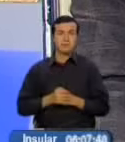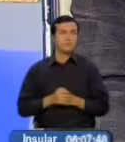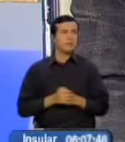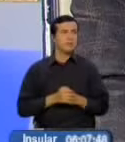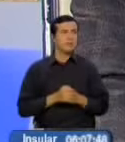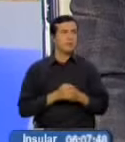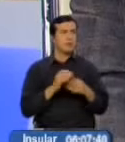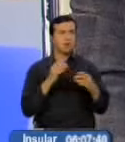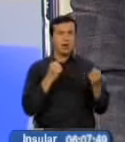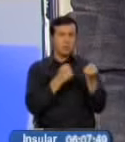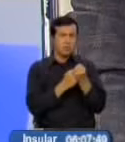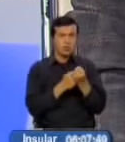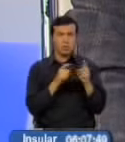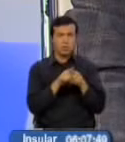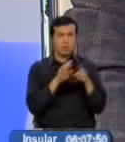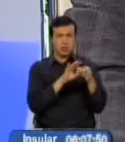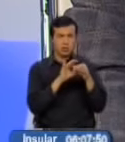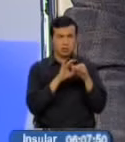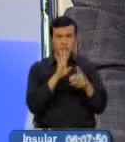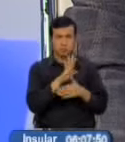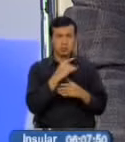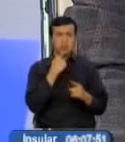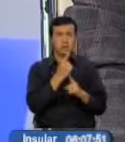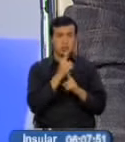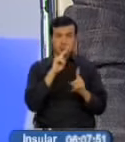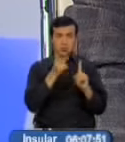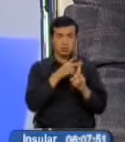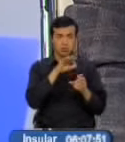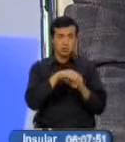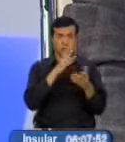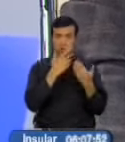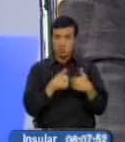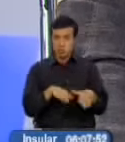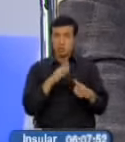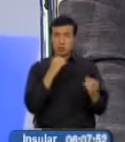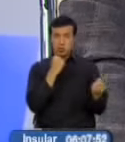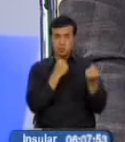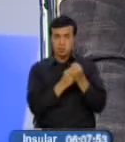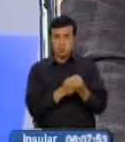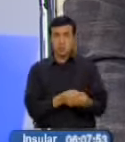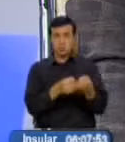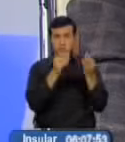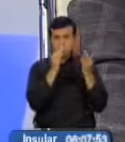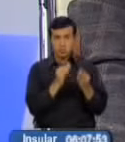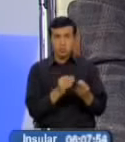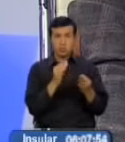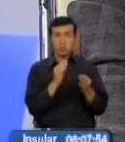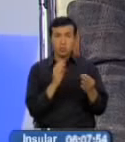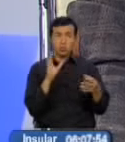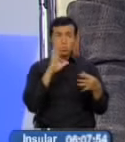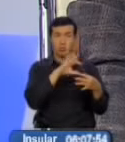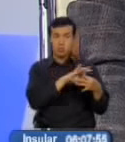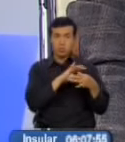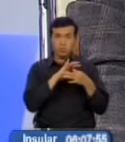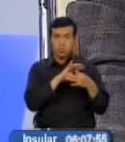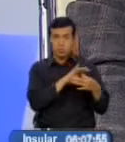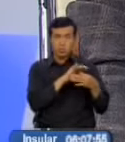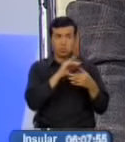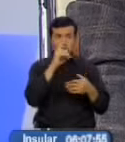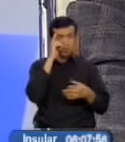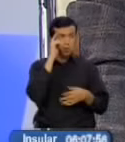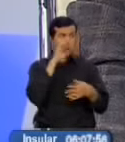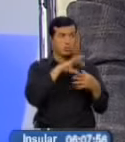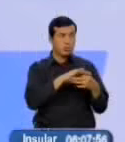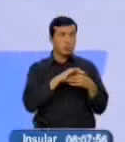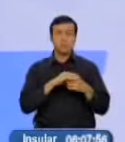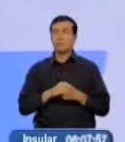hacer alianzas. En ese evento de que no lleguen a la segunda vuelta, ¿simplemente apoyarían o formarían parte de un eventual gobierno? Yo